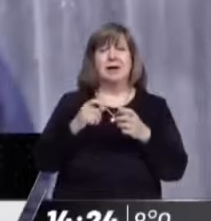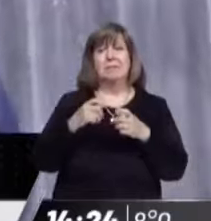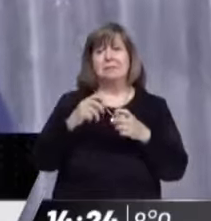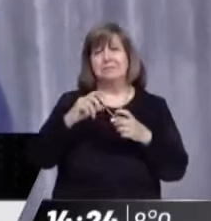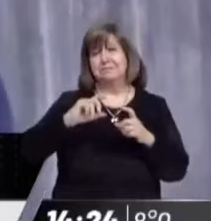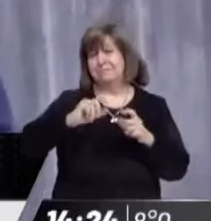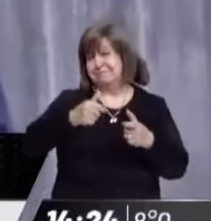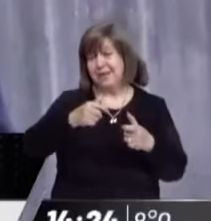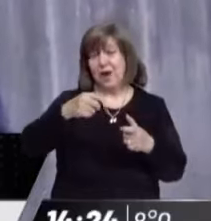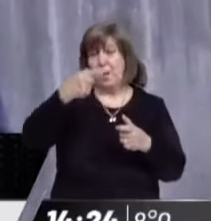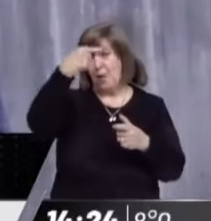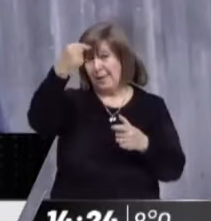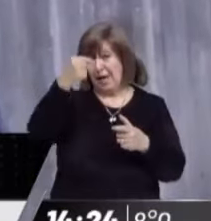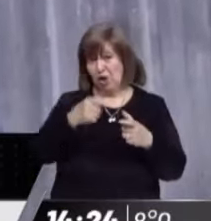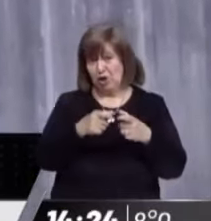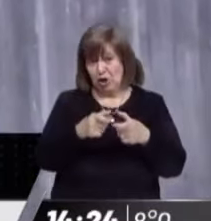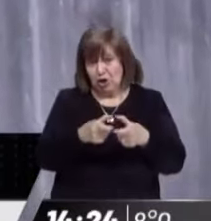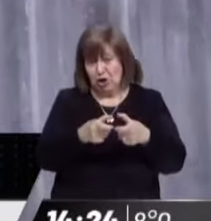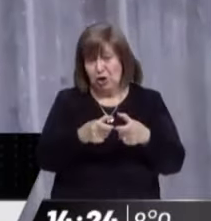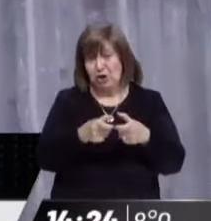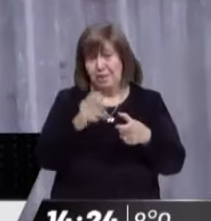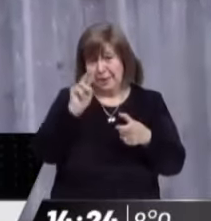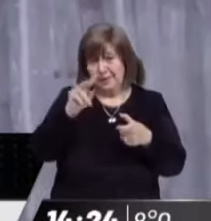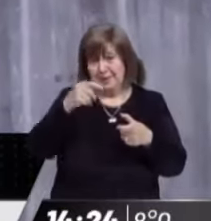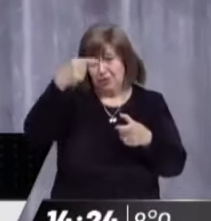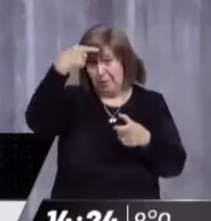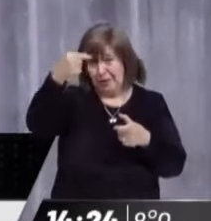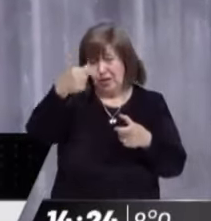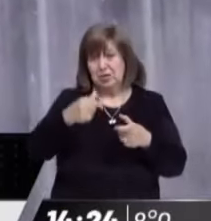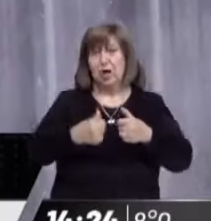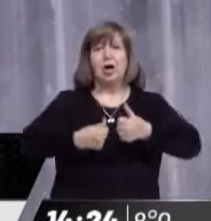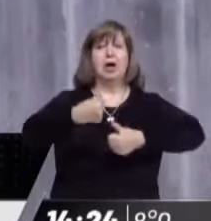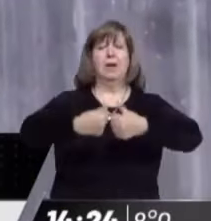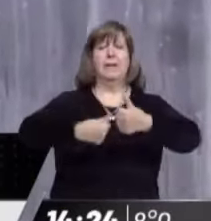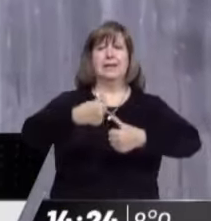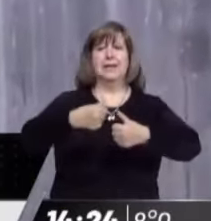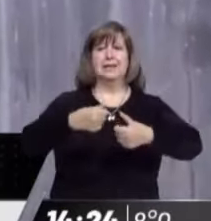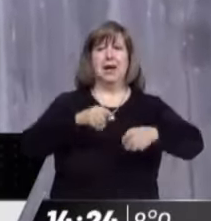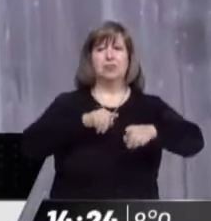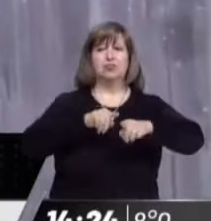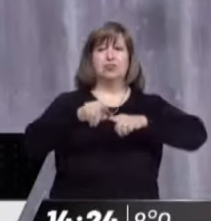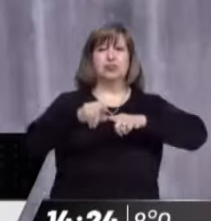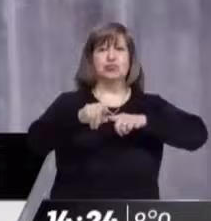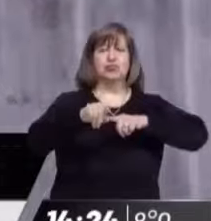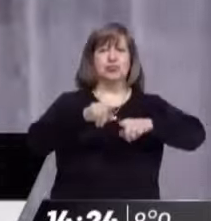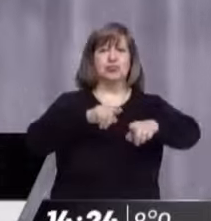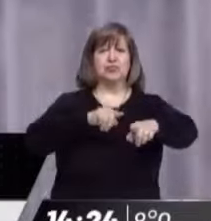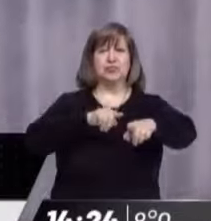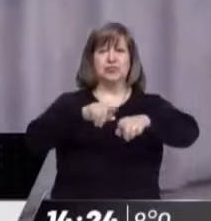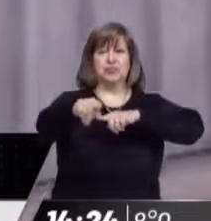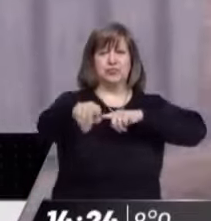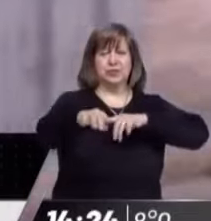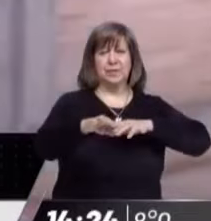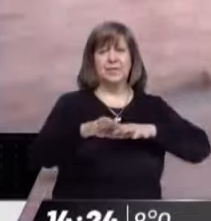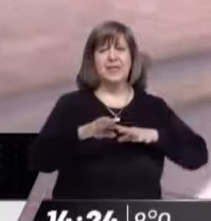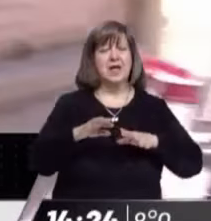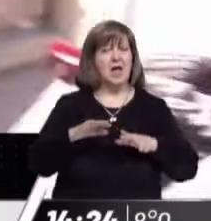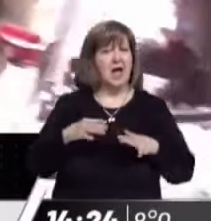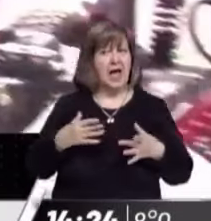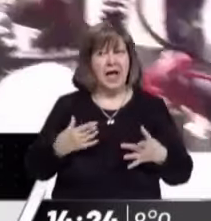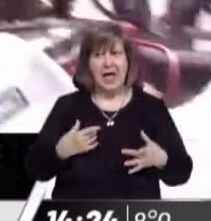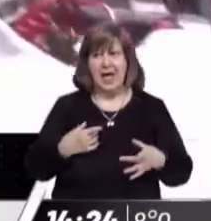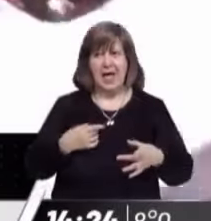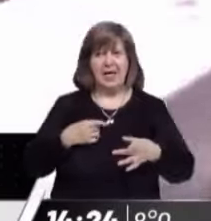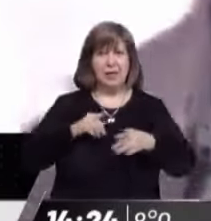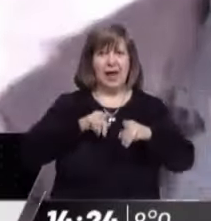piloto. Y bueno, ahí estamos empezando a competir de vuelta. O sea que este auto ya compite, no es como